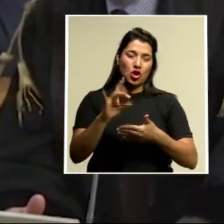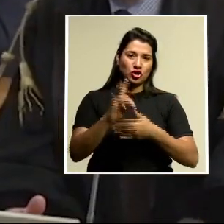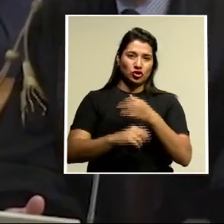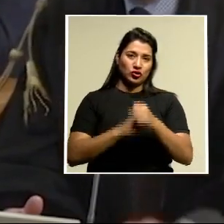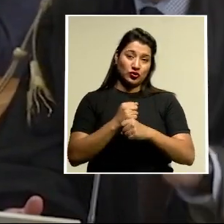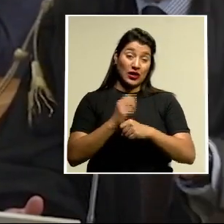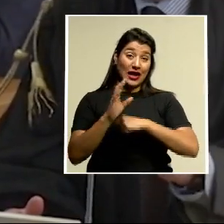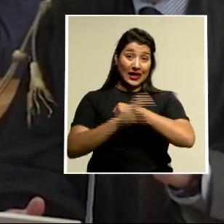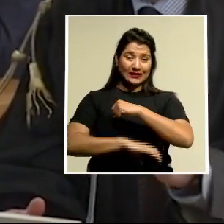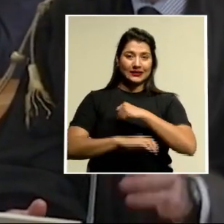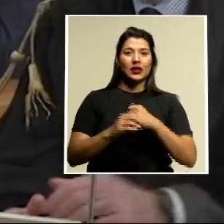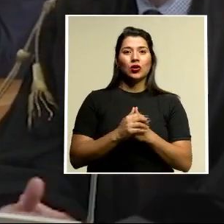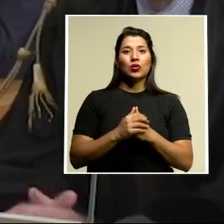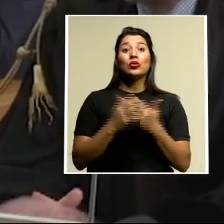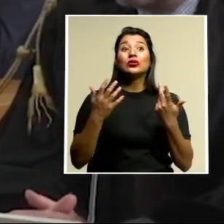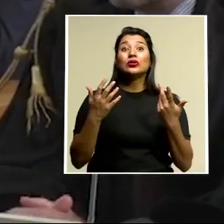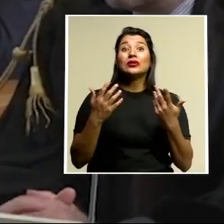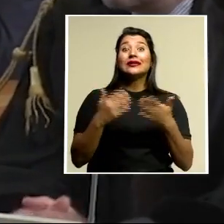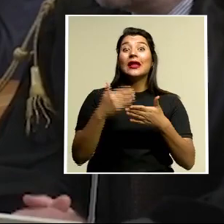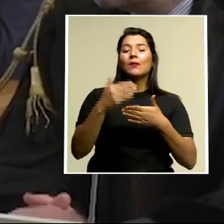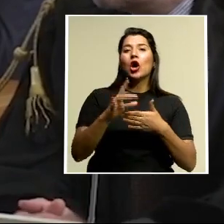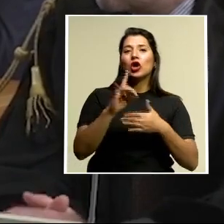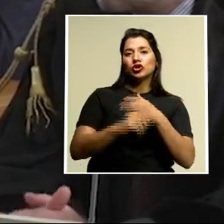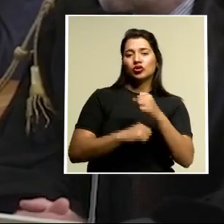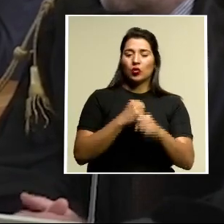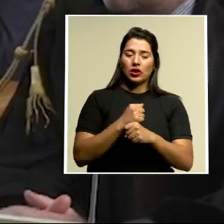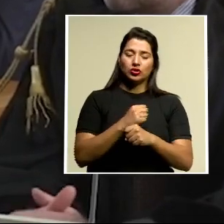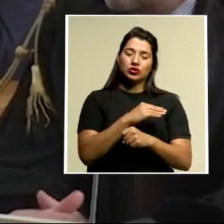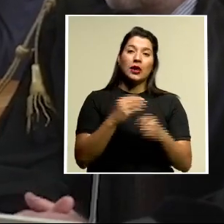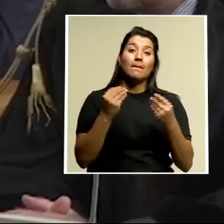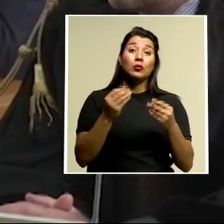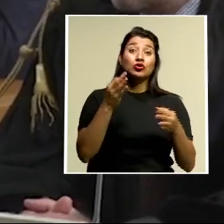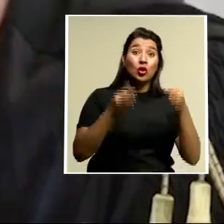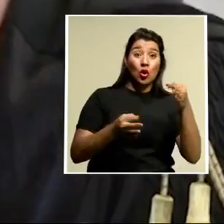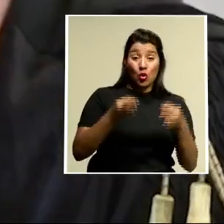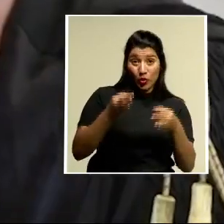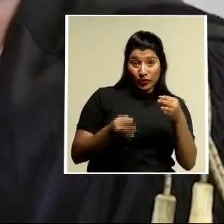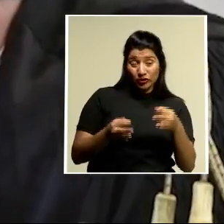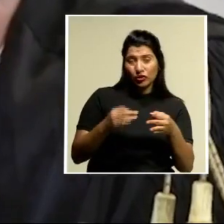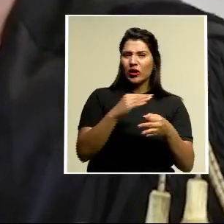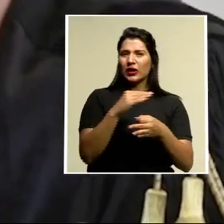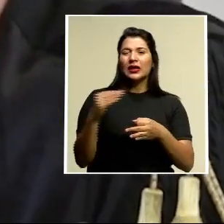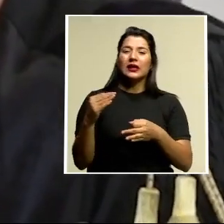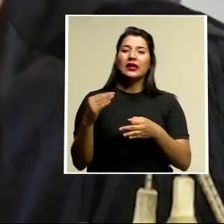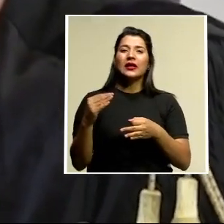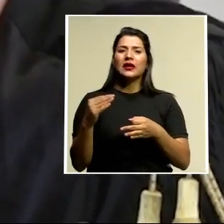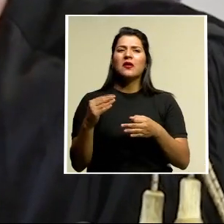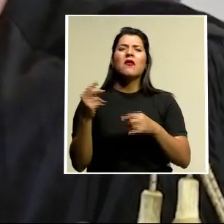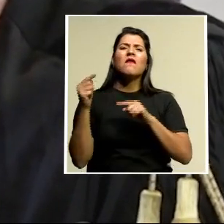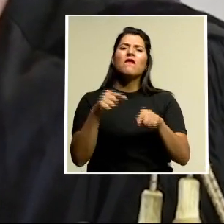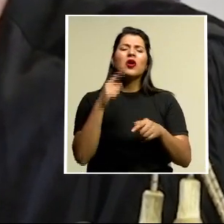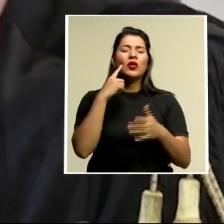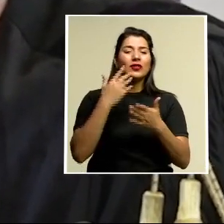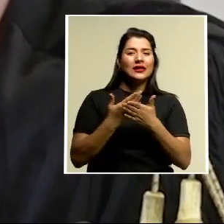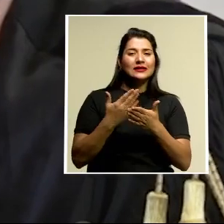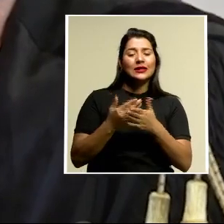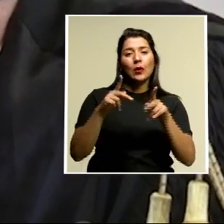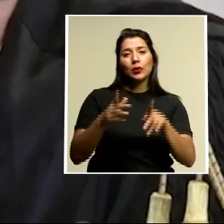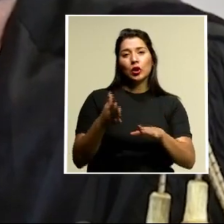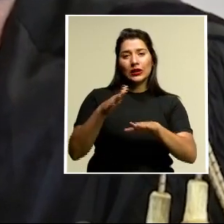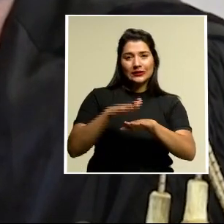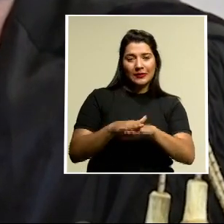Bolivia, Perú y Chile había sido procesado y condenado en 2019 a cadena perpetua por la Corte de Apelación italiana.